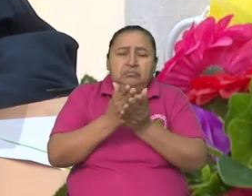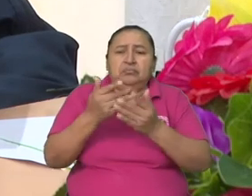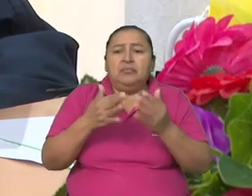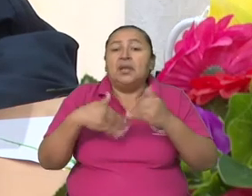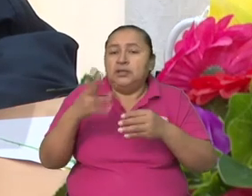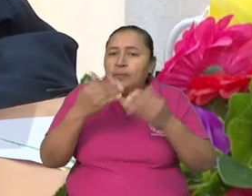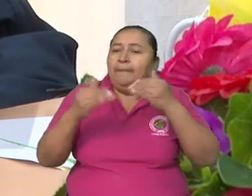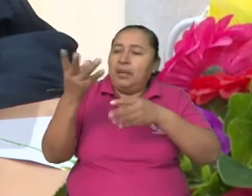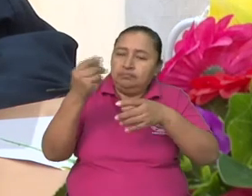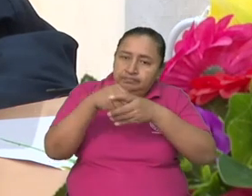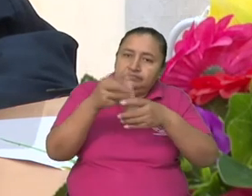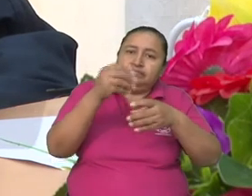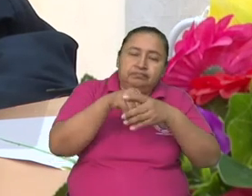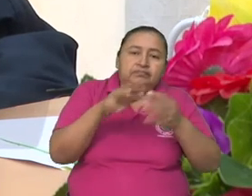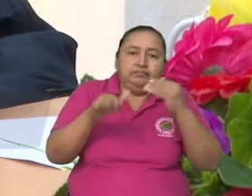fuente de ingresos.